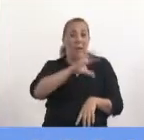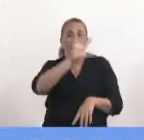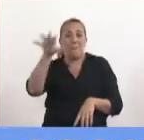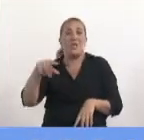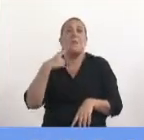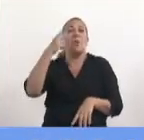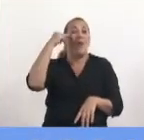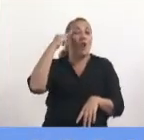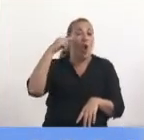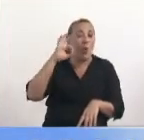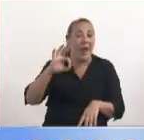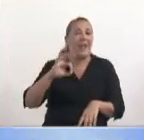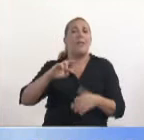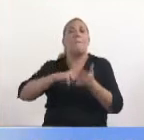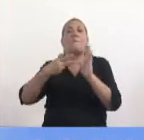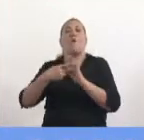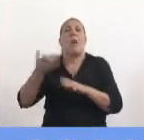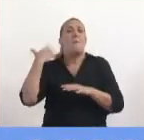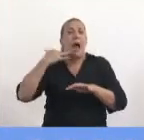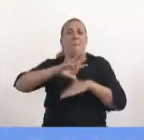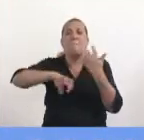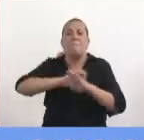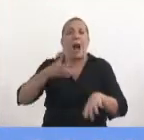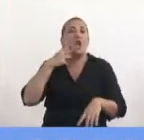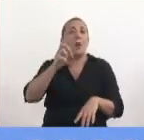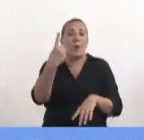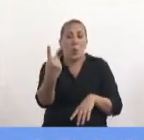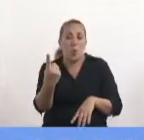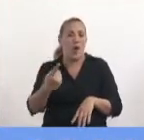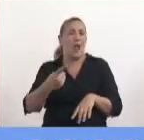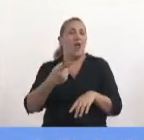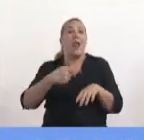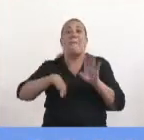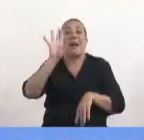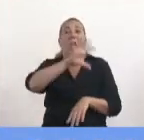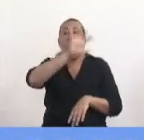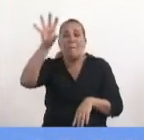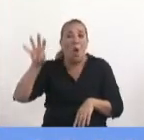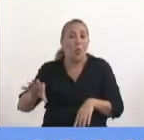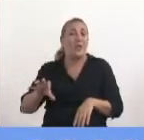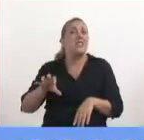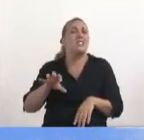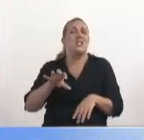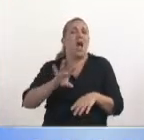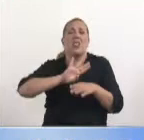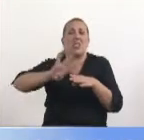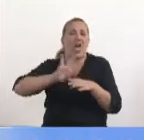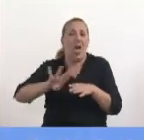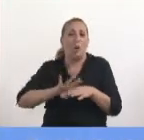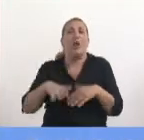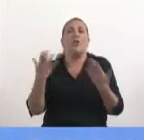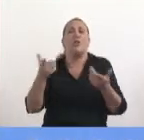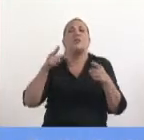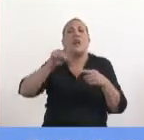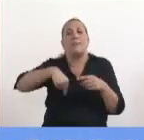década del 90 y con la crisis del 2001 endeudadas, la mayoría de las provincias del país. Y entonces arrancan estas